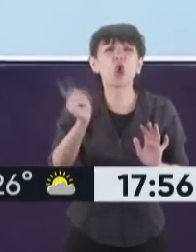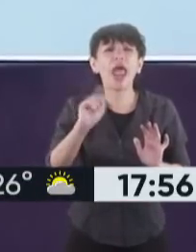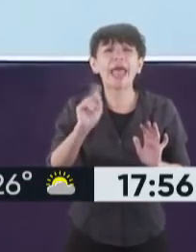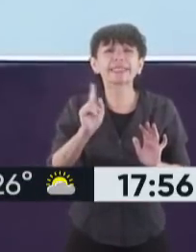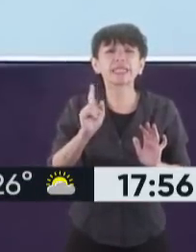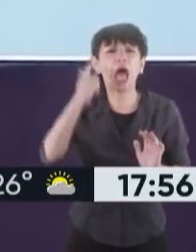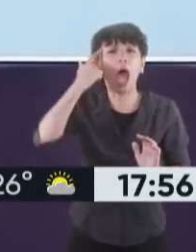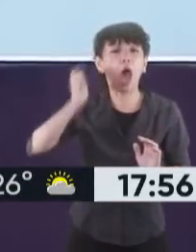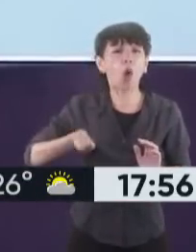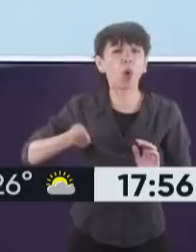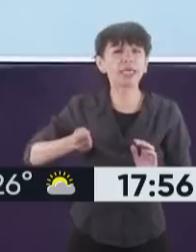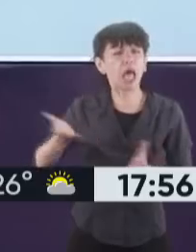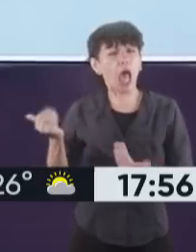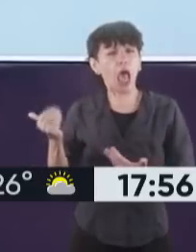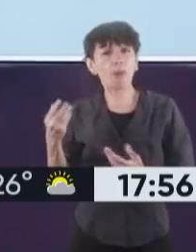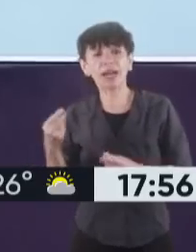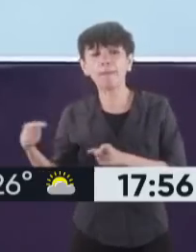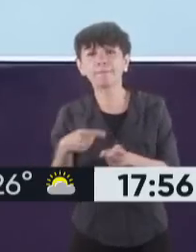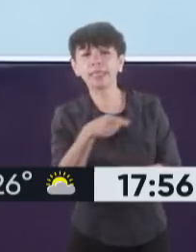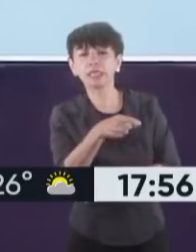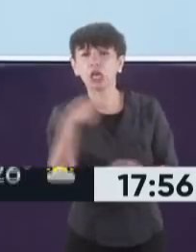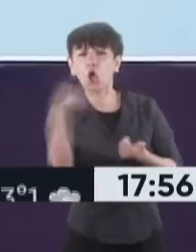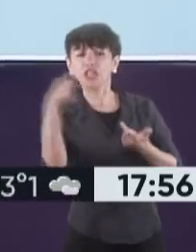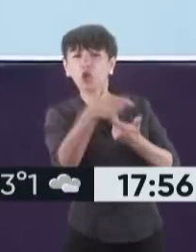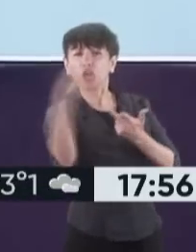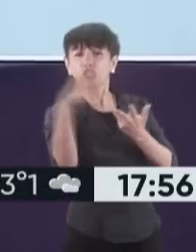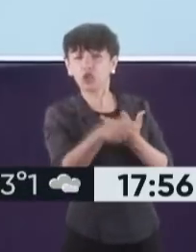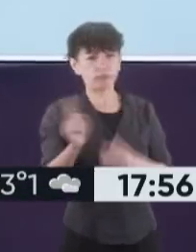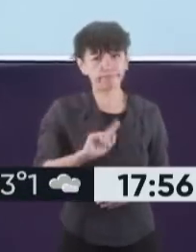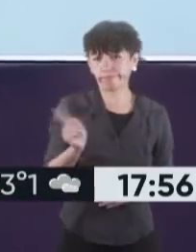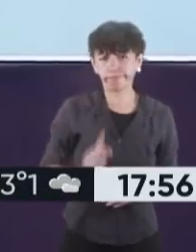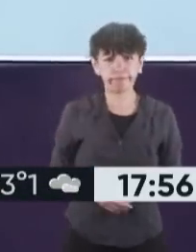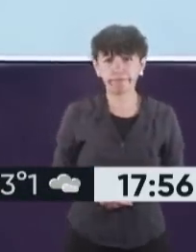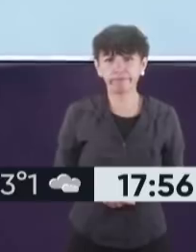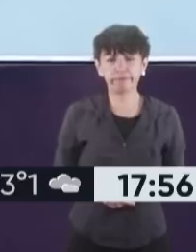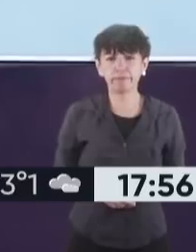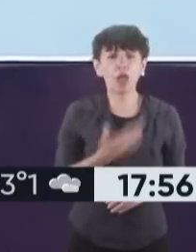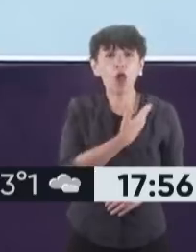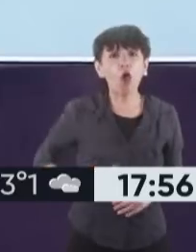nadie. En mi gobierno, los jueces